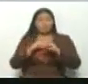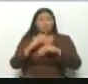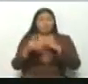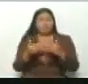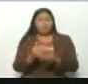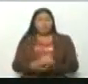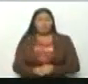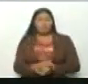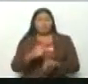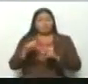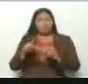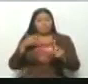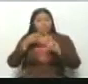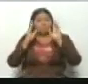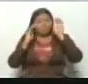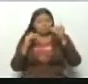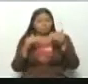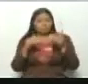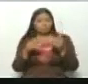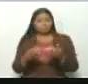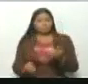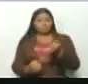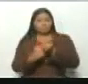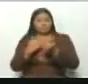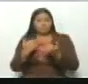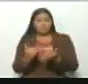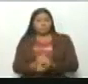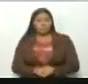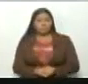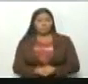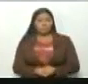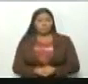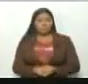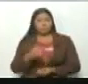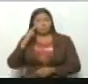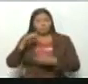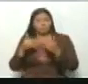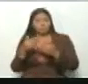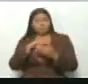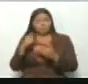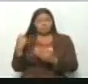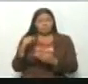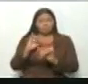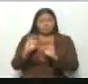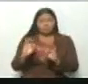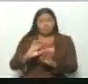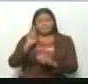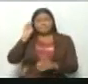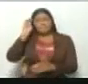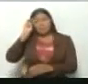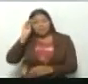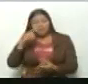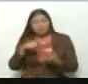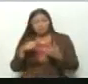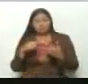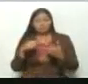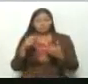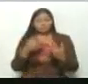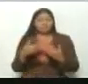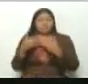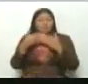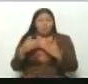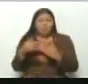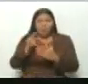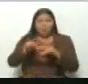y la operativa que va a atender las labores de recuperación de la infraestructura física. Ahí tenemos también un parte de número de maestros, la matrícula